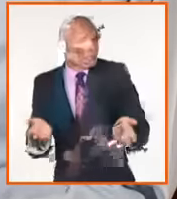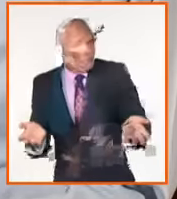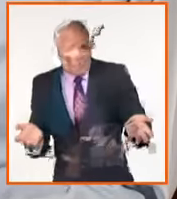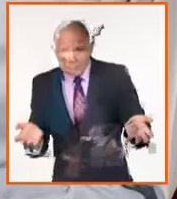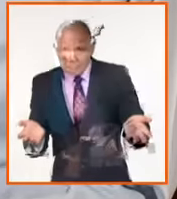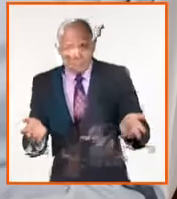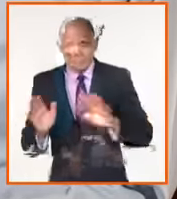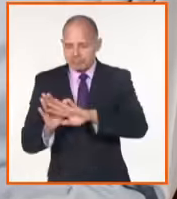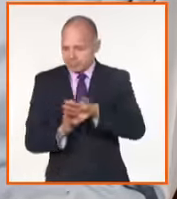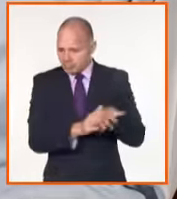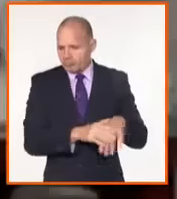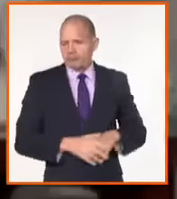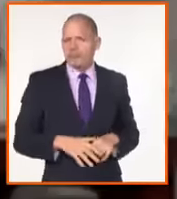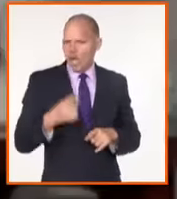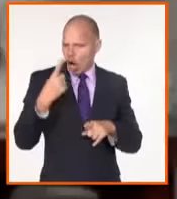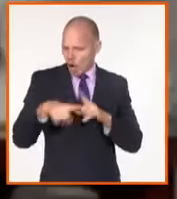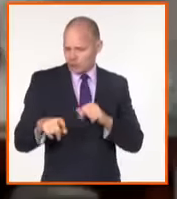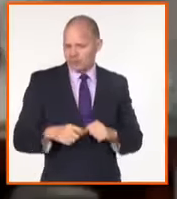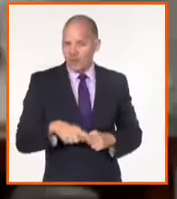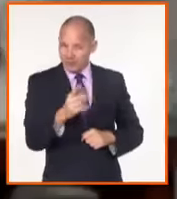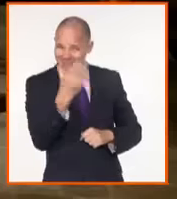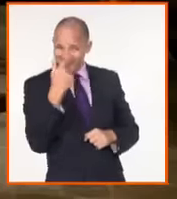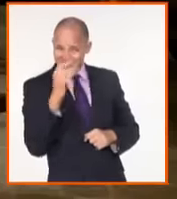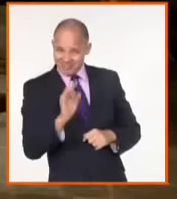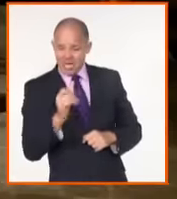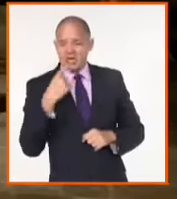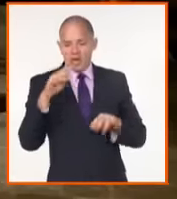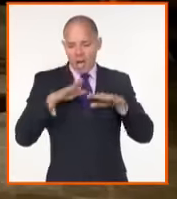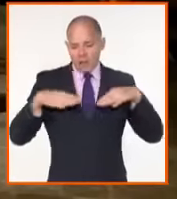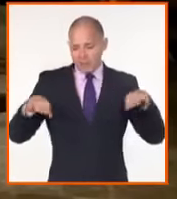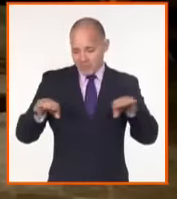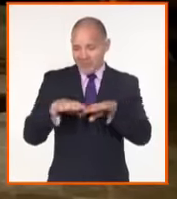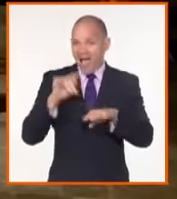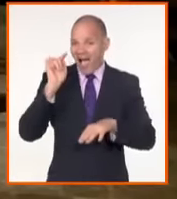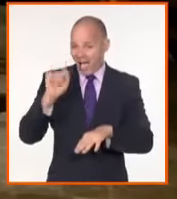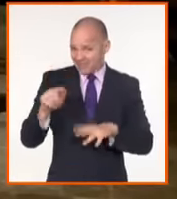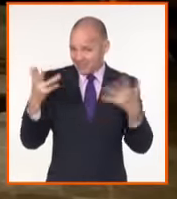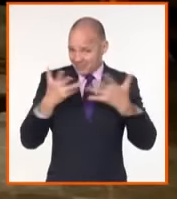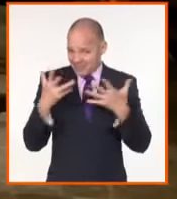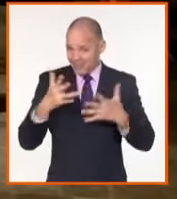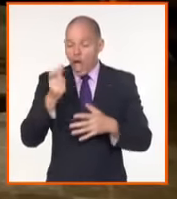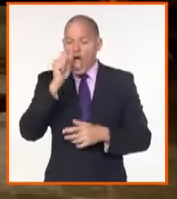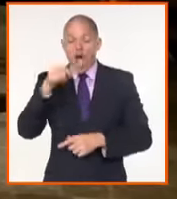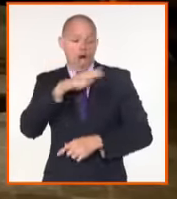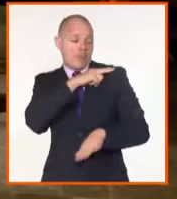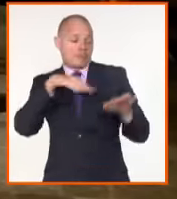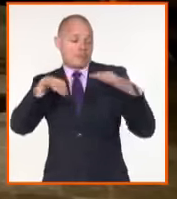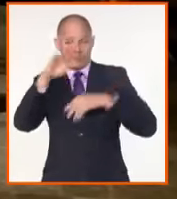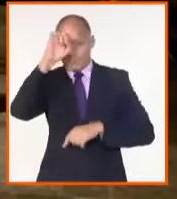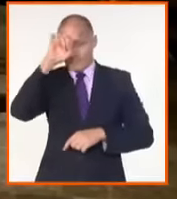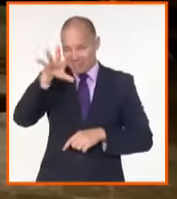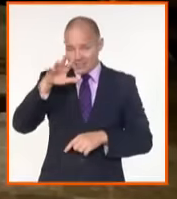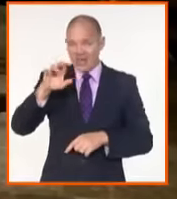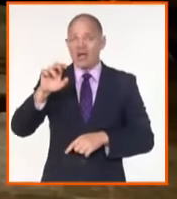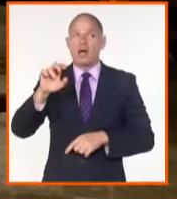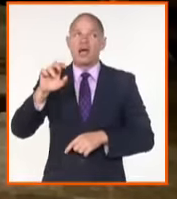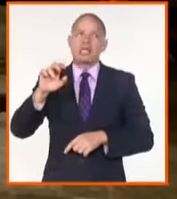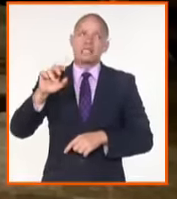Alejandro y Vicente, viceprimer ministro y ministro de Energía y Minas respectivamente.